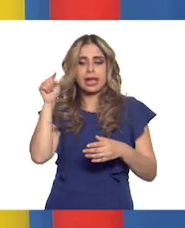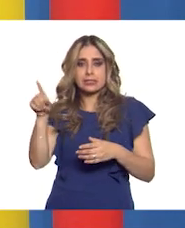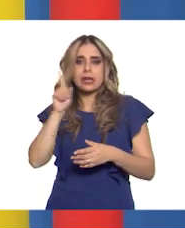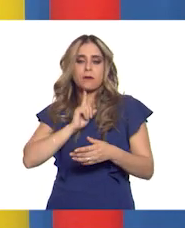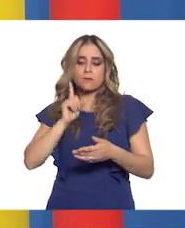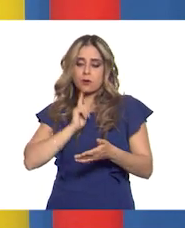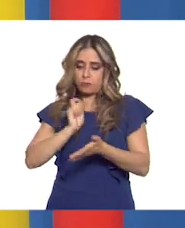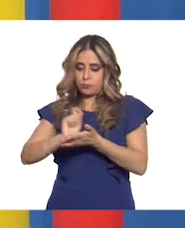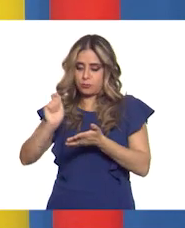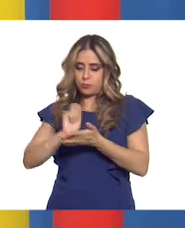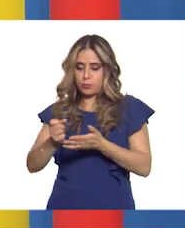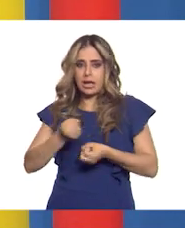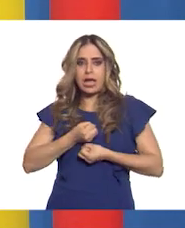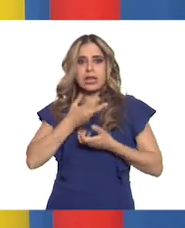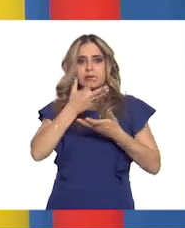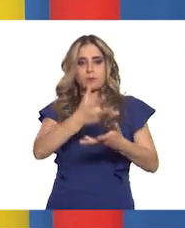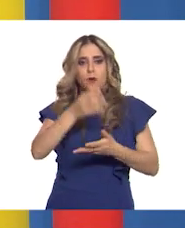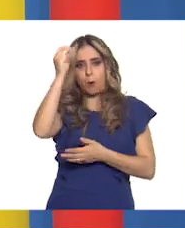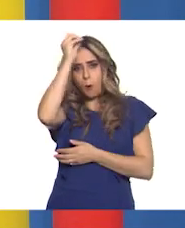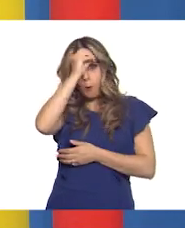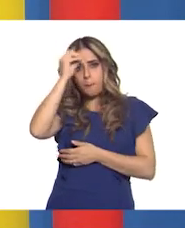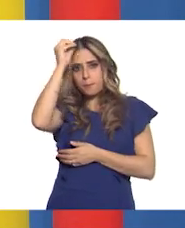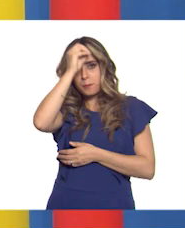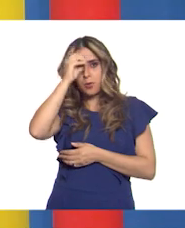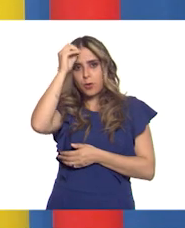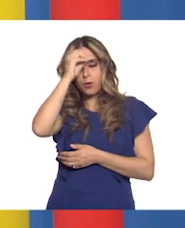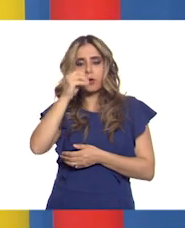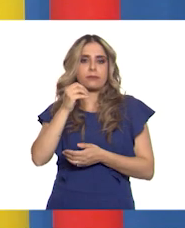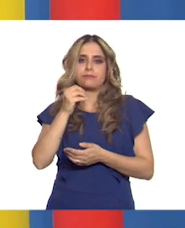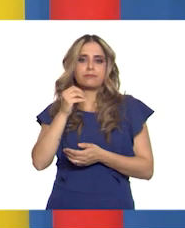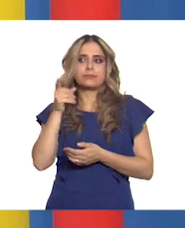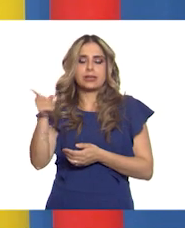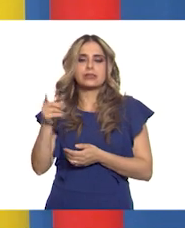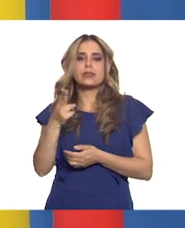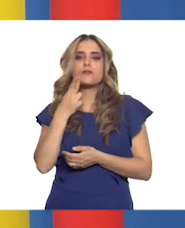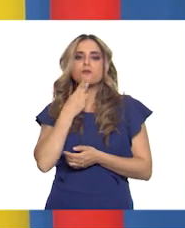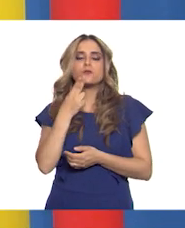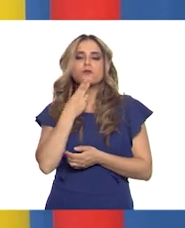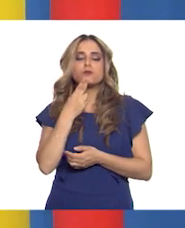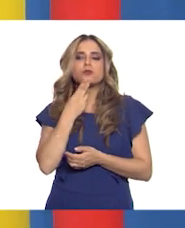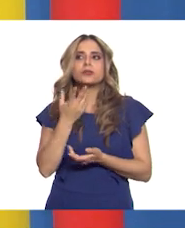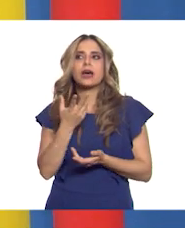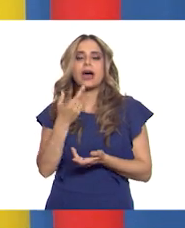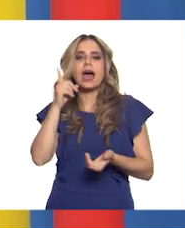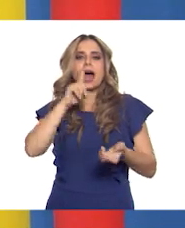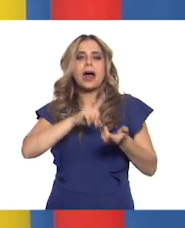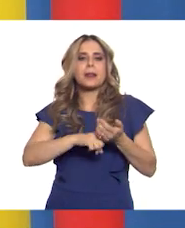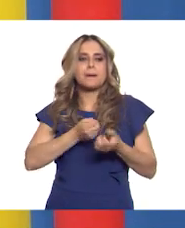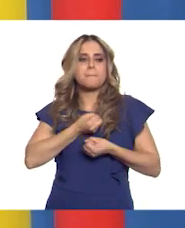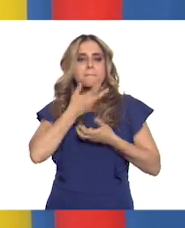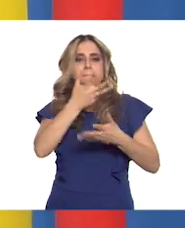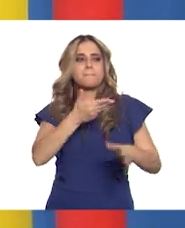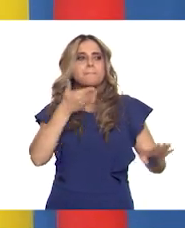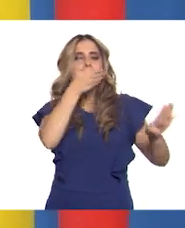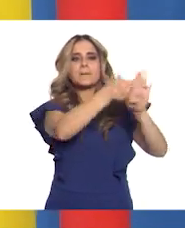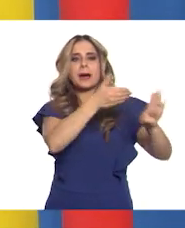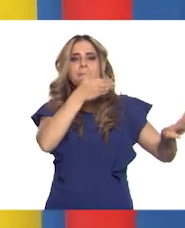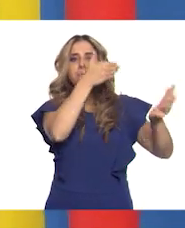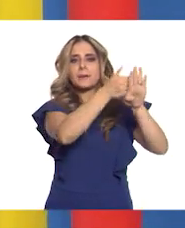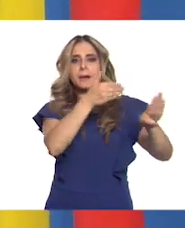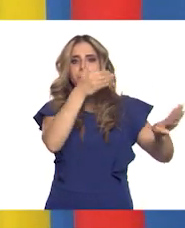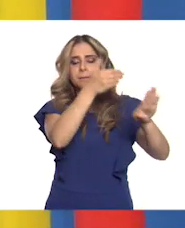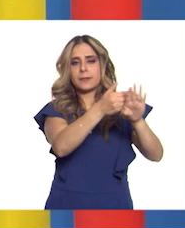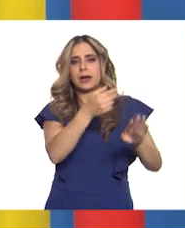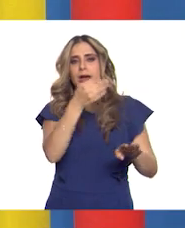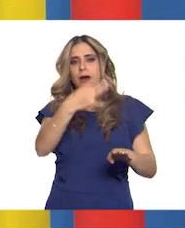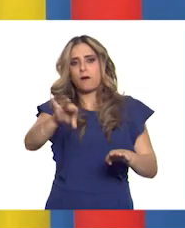lectora expresó su opinión, que ahí decía explícitamente que utilizó expresiones ofensivas, uh-huh, y a una